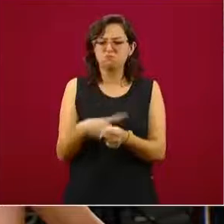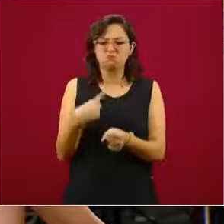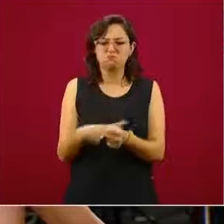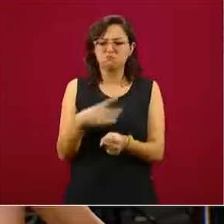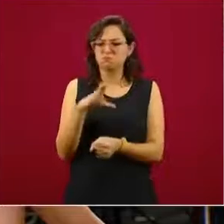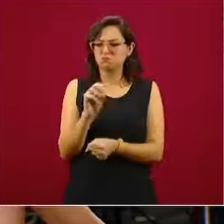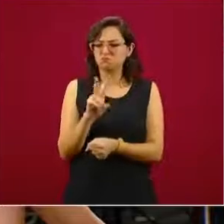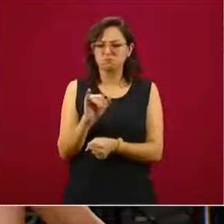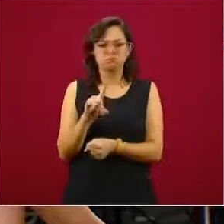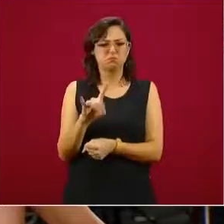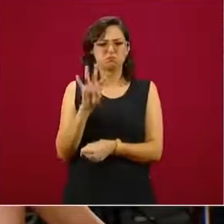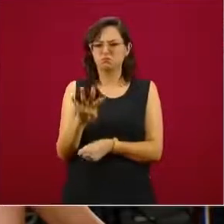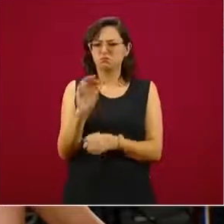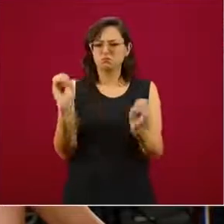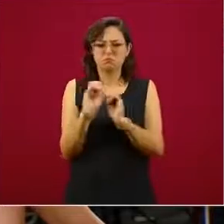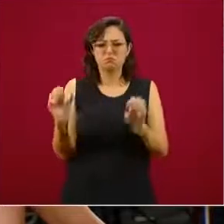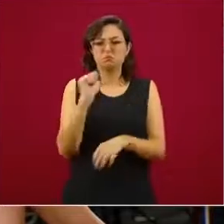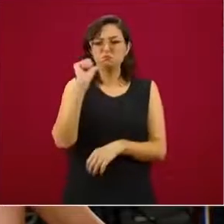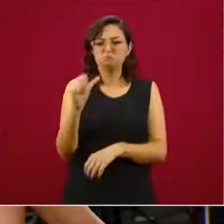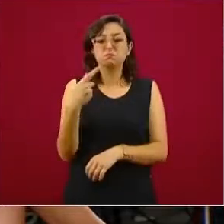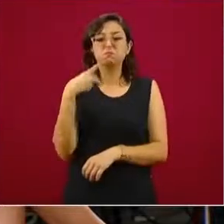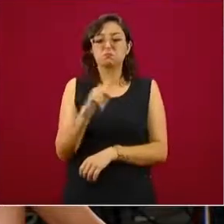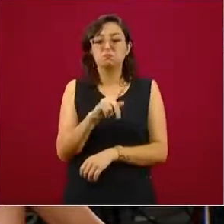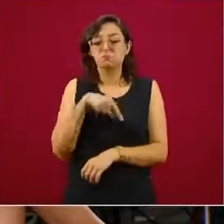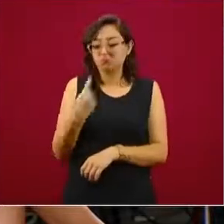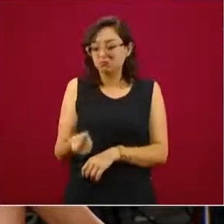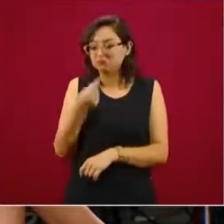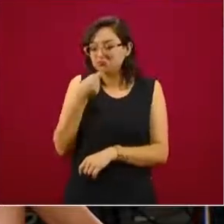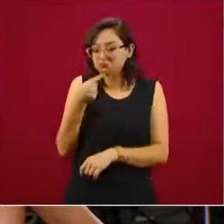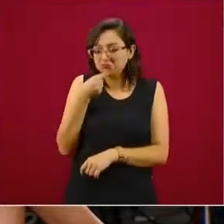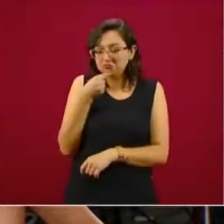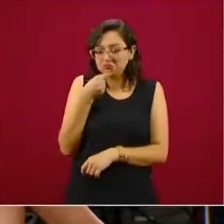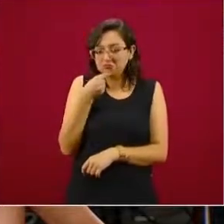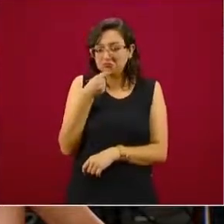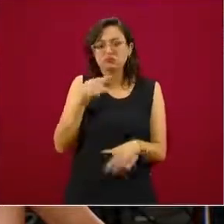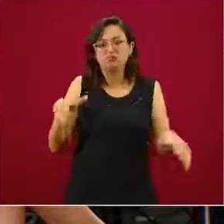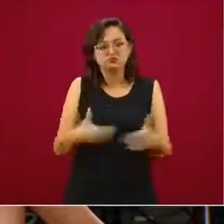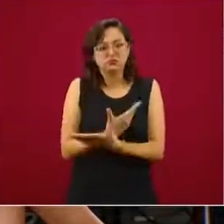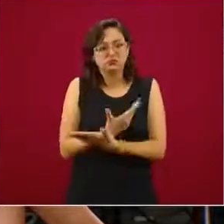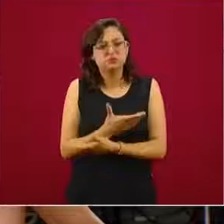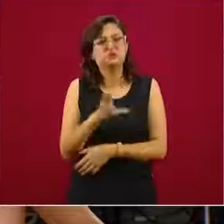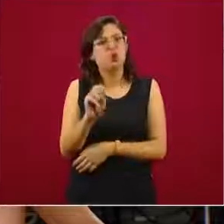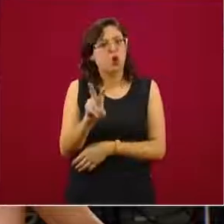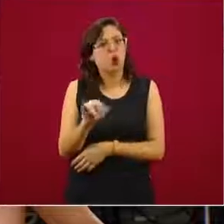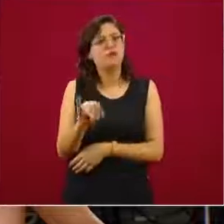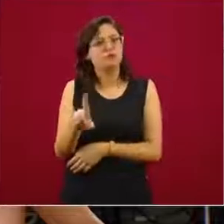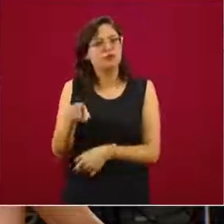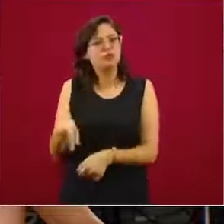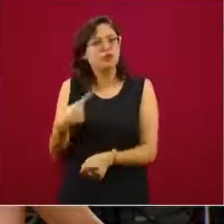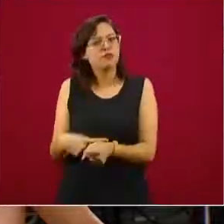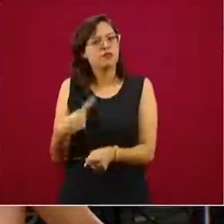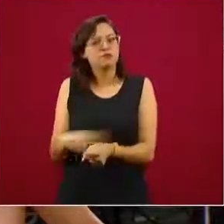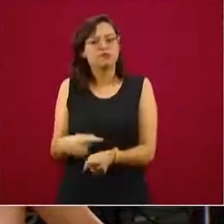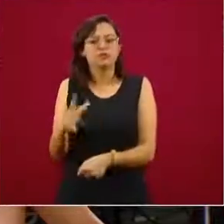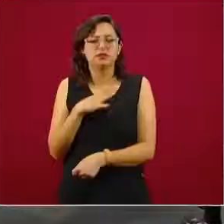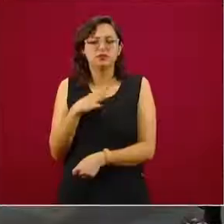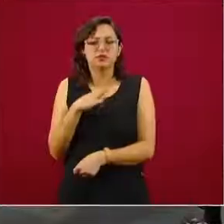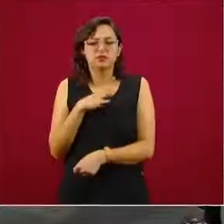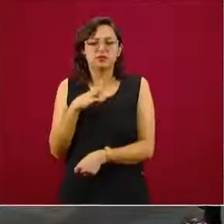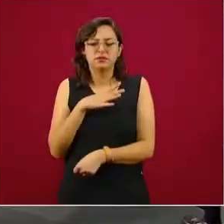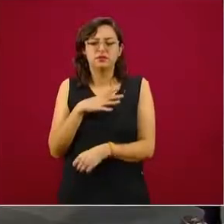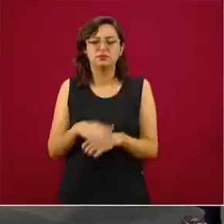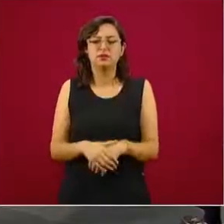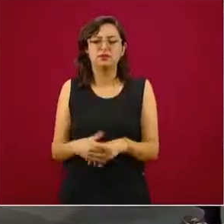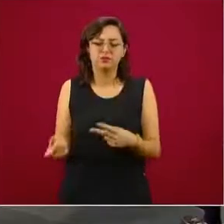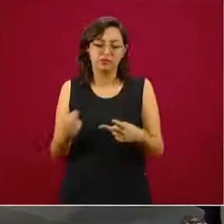del COVID-19 y sin embargo pues el niño nació con COVID. Eso por una parte, secretario de Educación, buenas